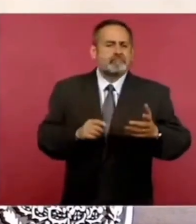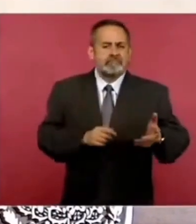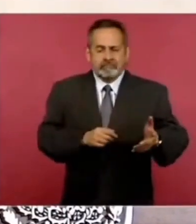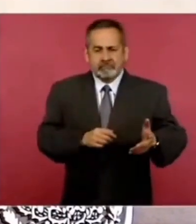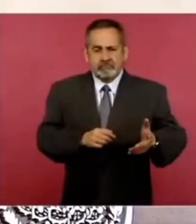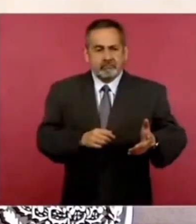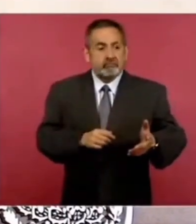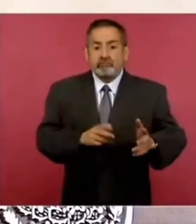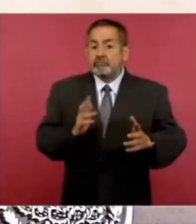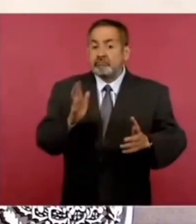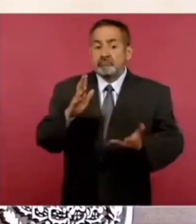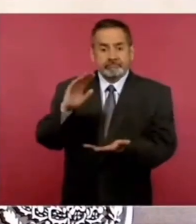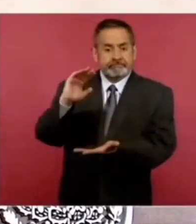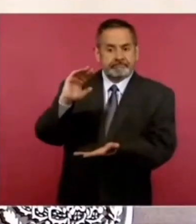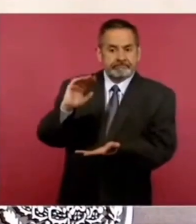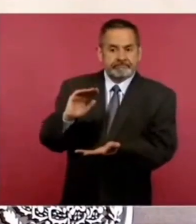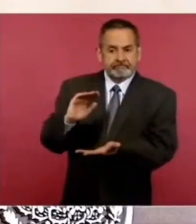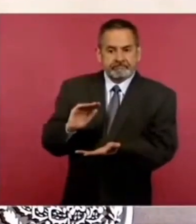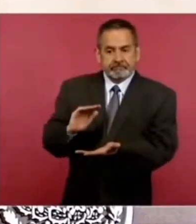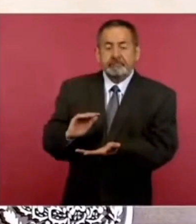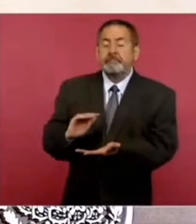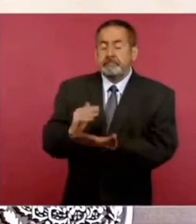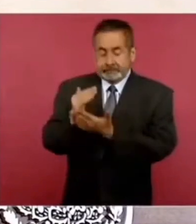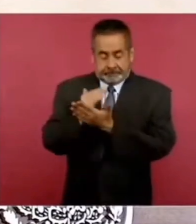hay una disminución